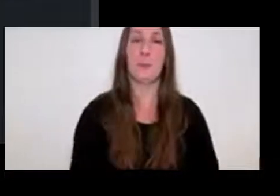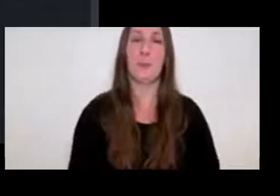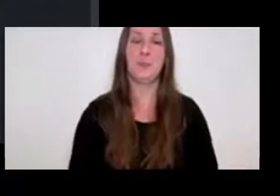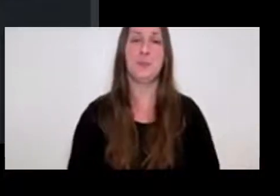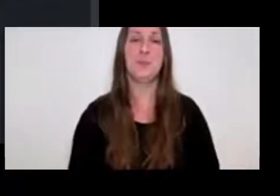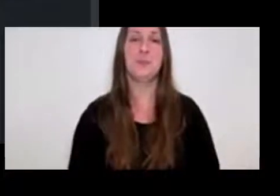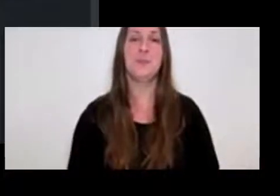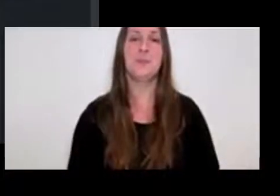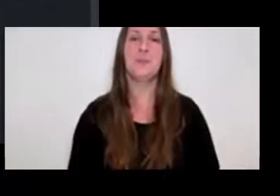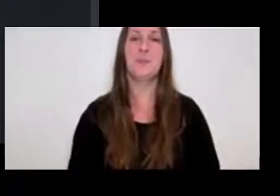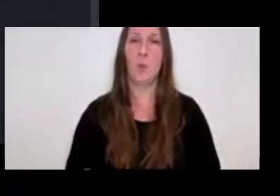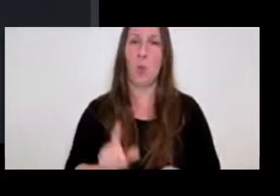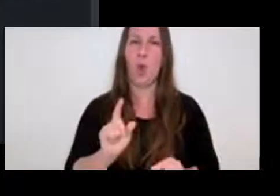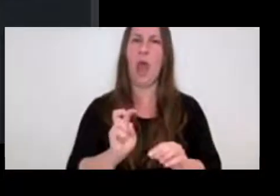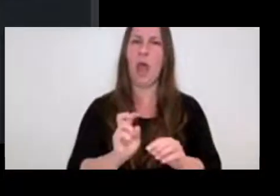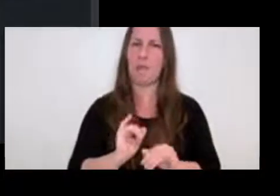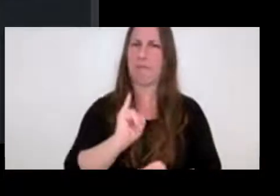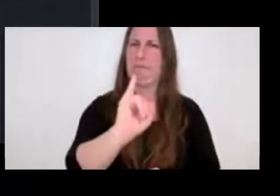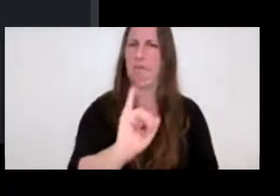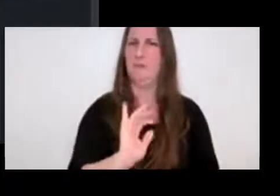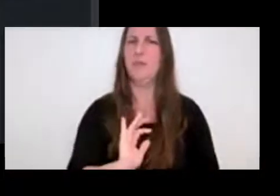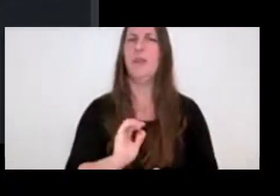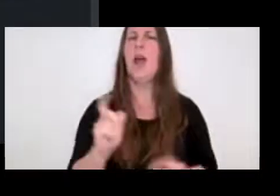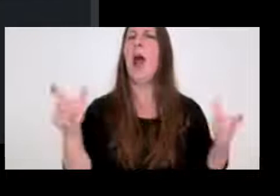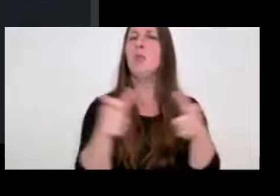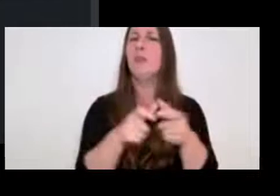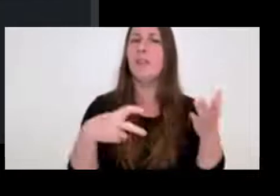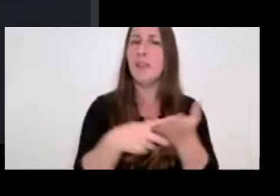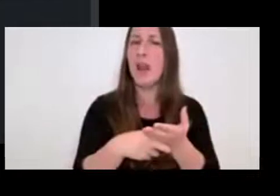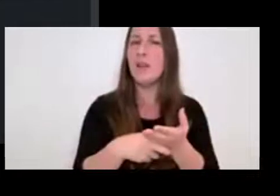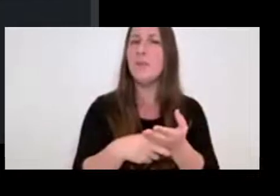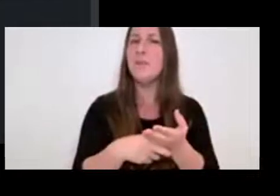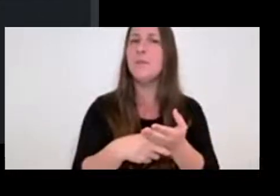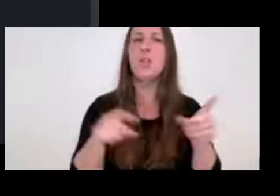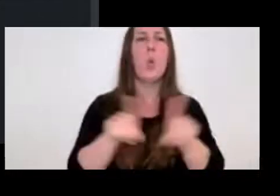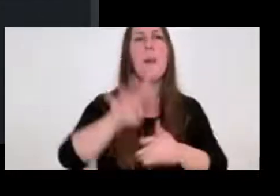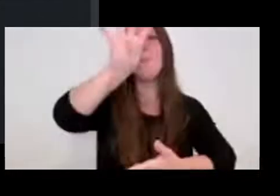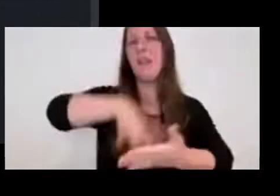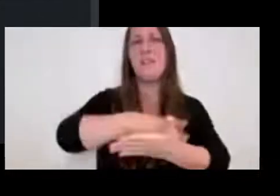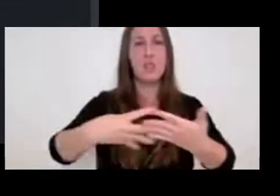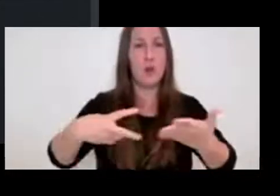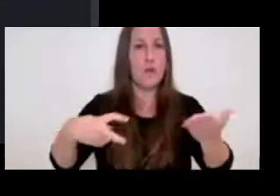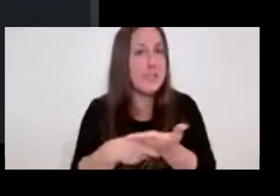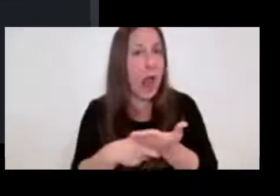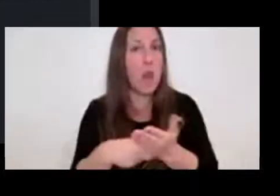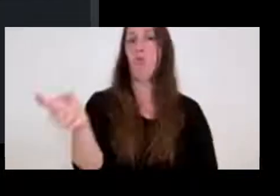Y me voy a un poco a anticipar, digamos, ¿no? ¿Auditoría fiscal es lo mismo que planificación fiscal? Yo digo